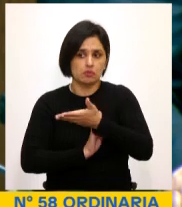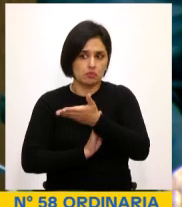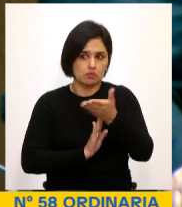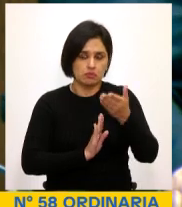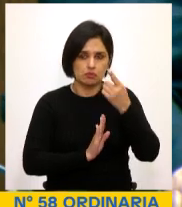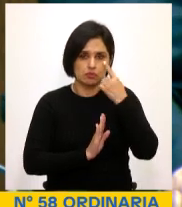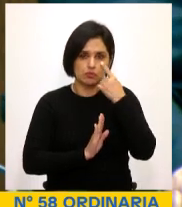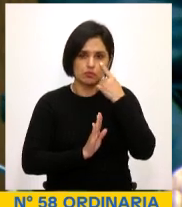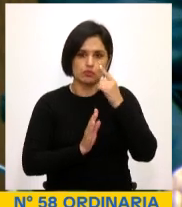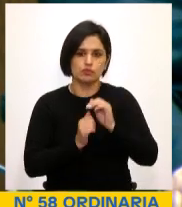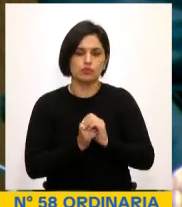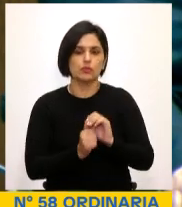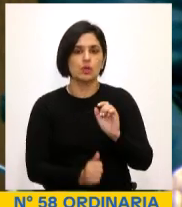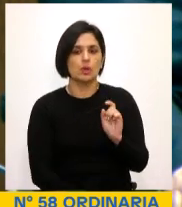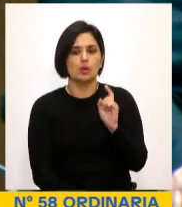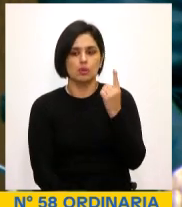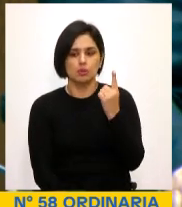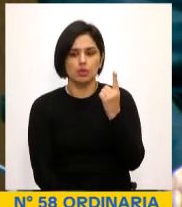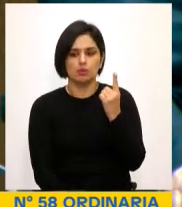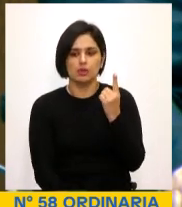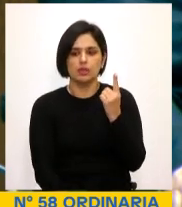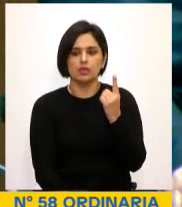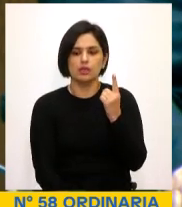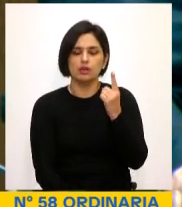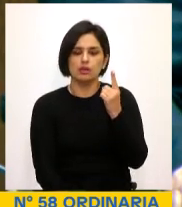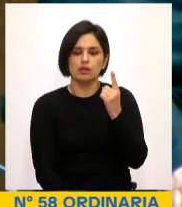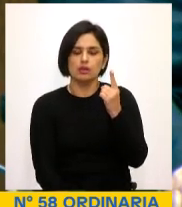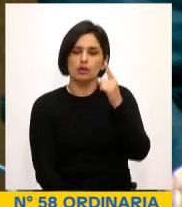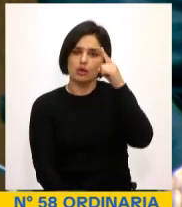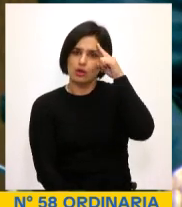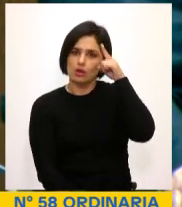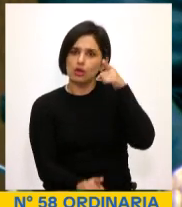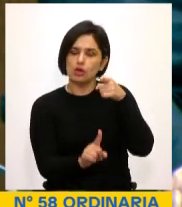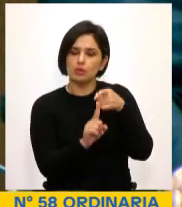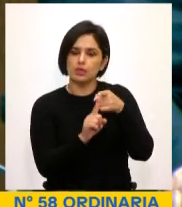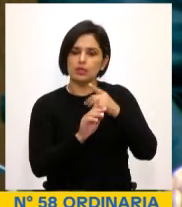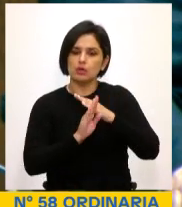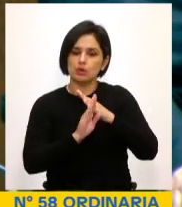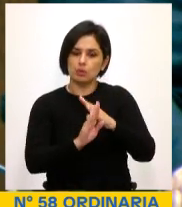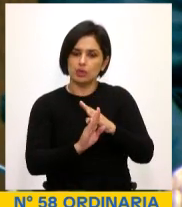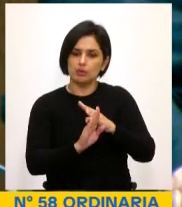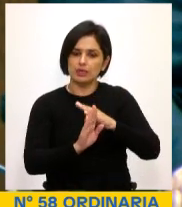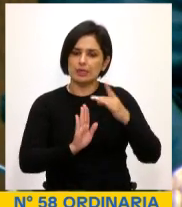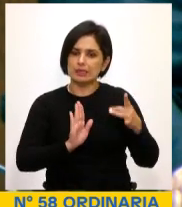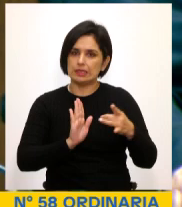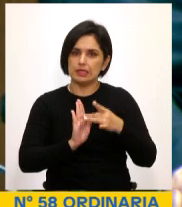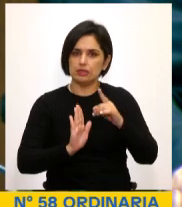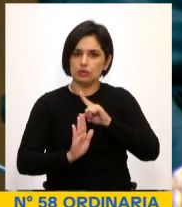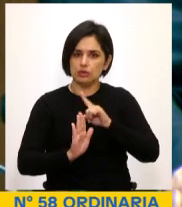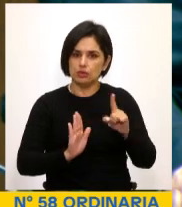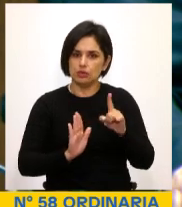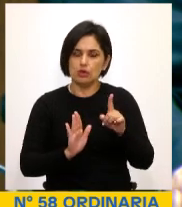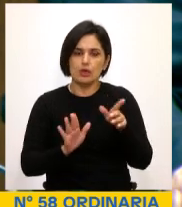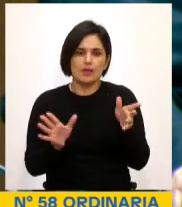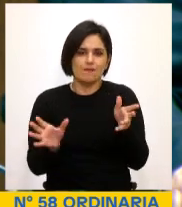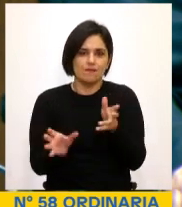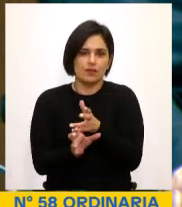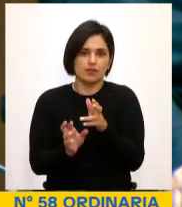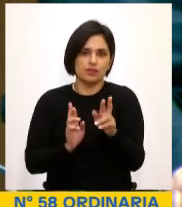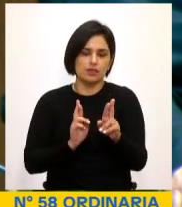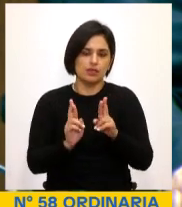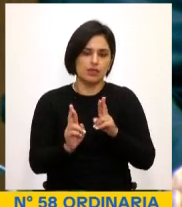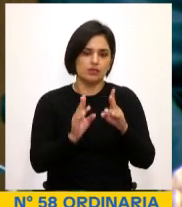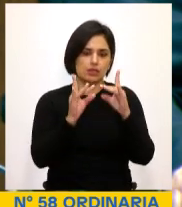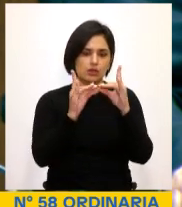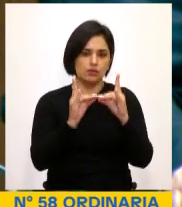señorías primero el proyecto tiene como por objeto prevenir la comisión de delitos y y actos de violencia asociados a los llamados